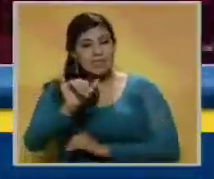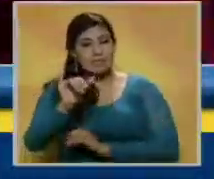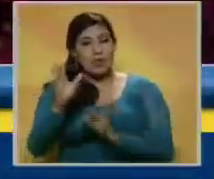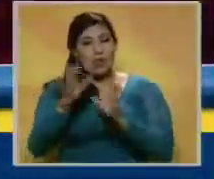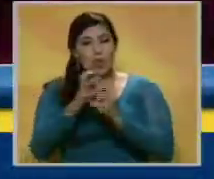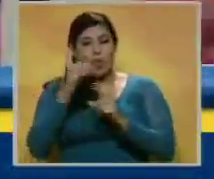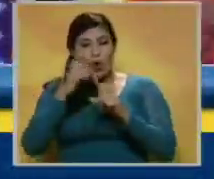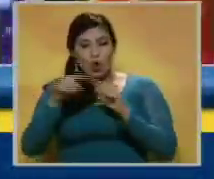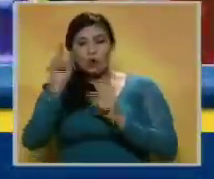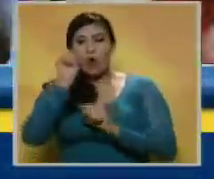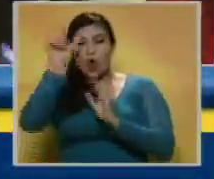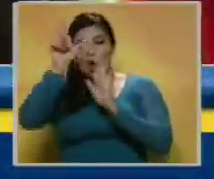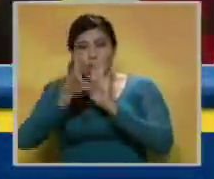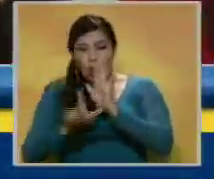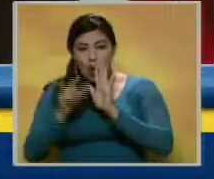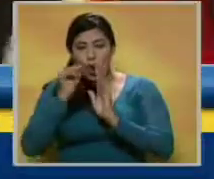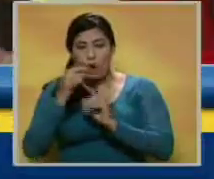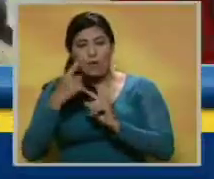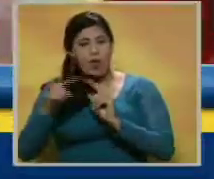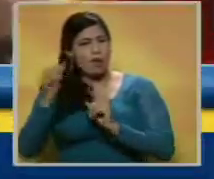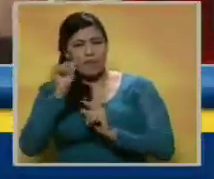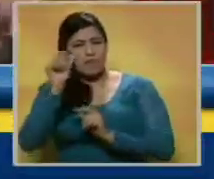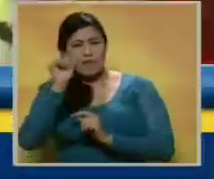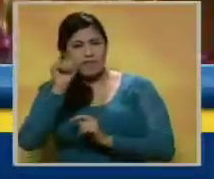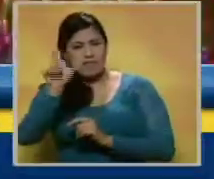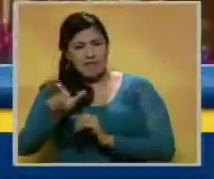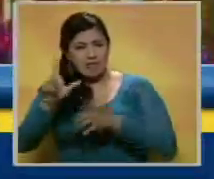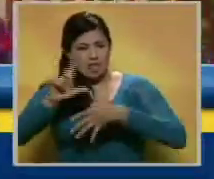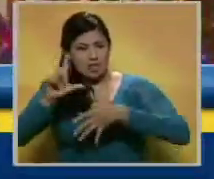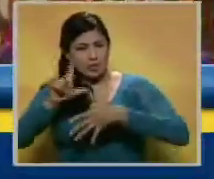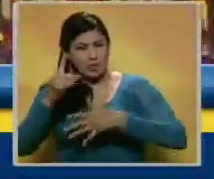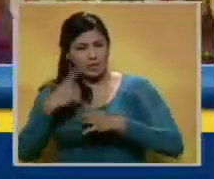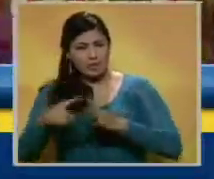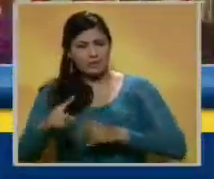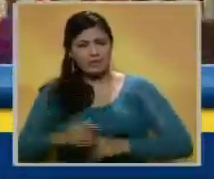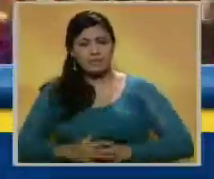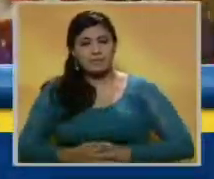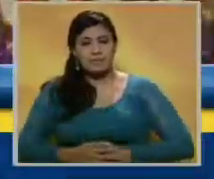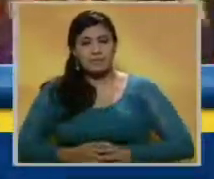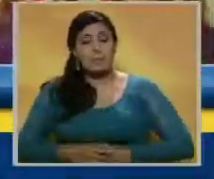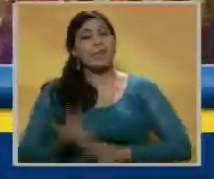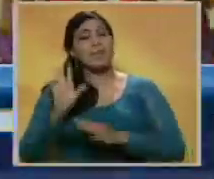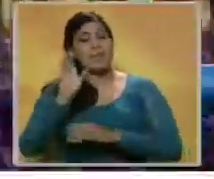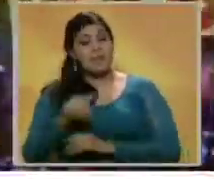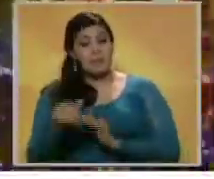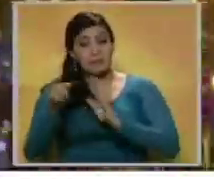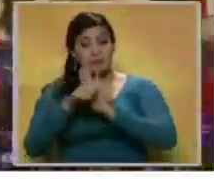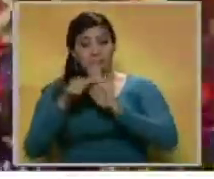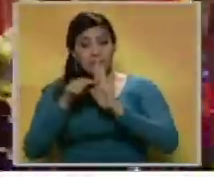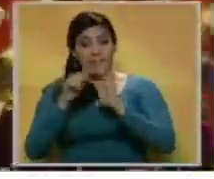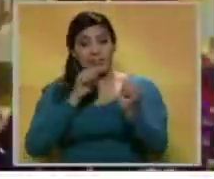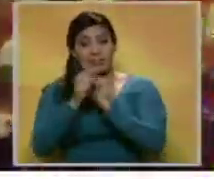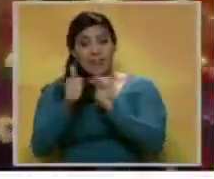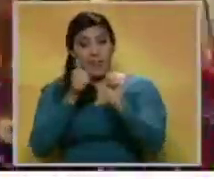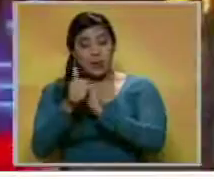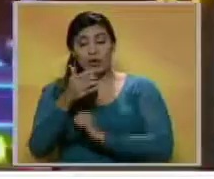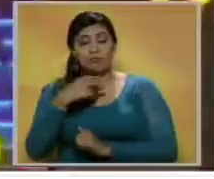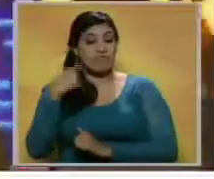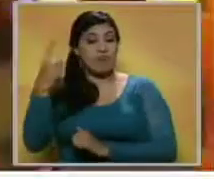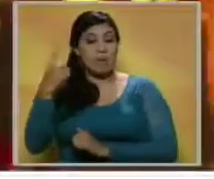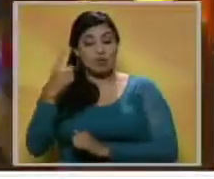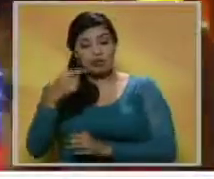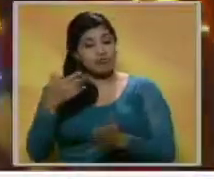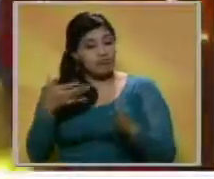pero masculino, destacan Jorge Salinas, David Cepeda y Cristian de la Fuente. En la categoría deportista de alto